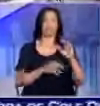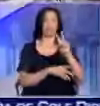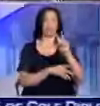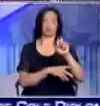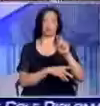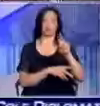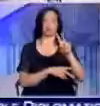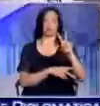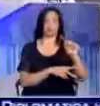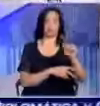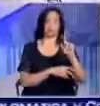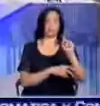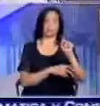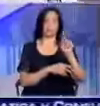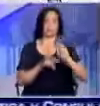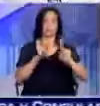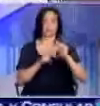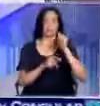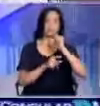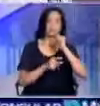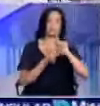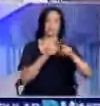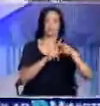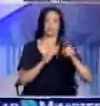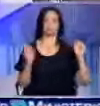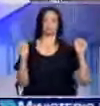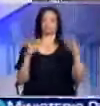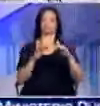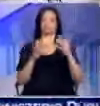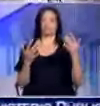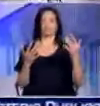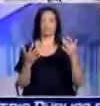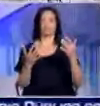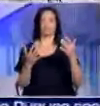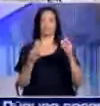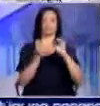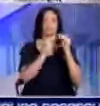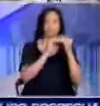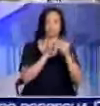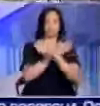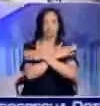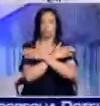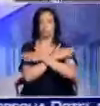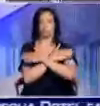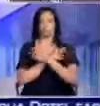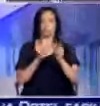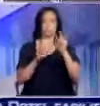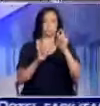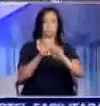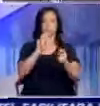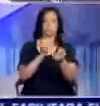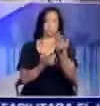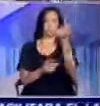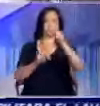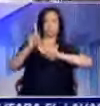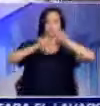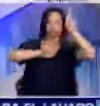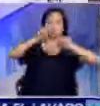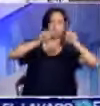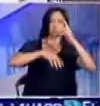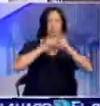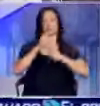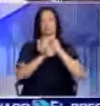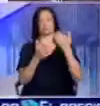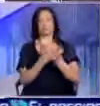20 personas van las muchachonas los amigos todos ah besos y abrazos fuegos artificiales y todo llegó el